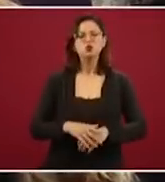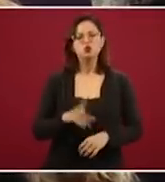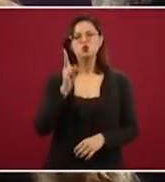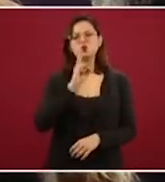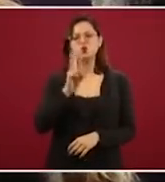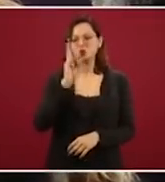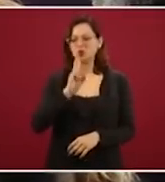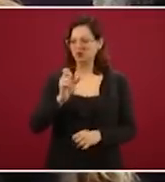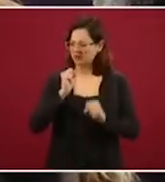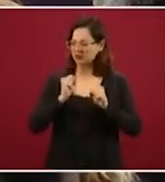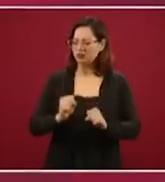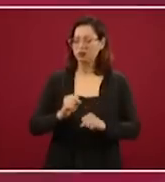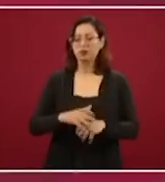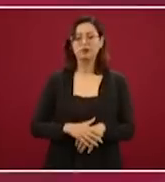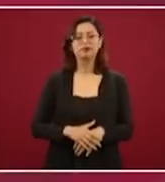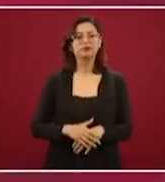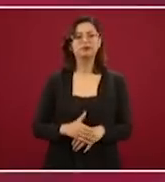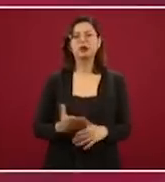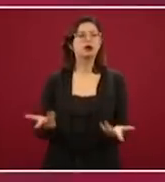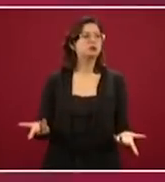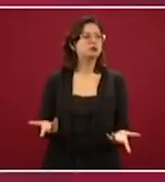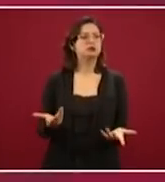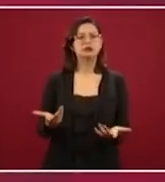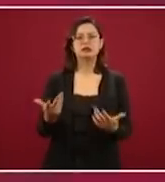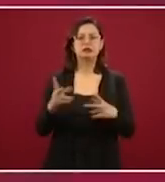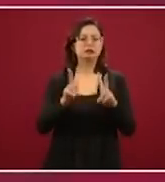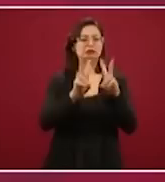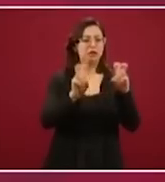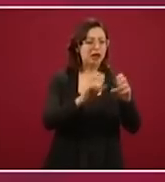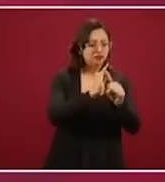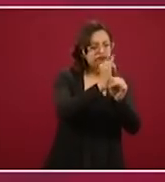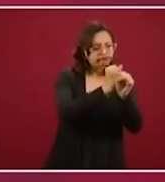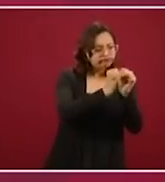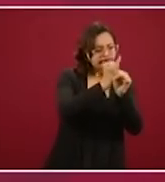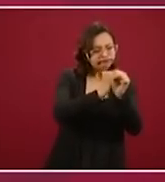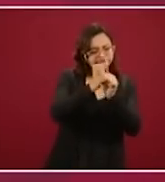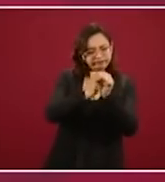Recientemente, de las pocas investigaciones que hay sobre estos temas,